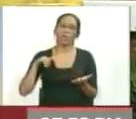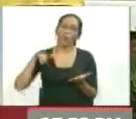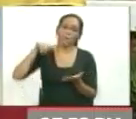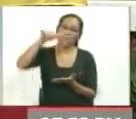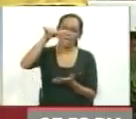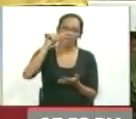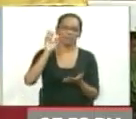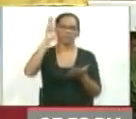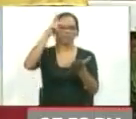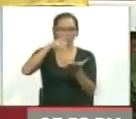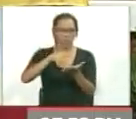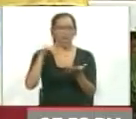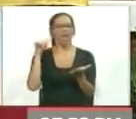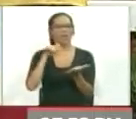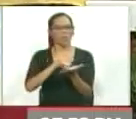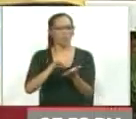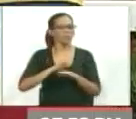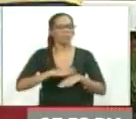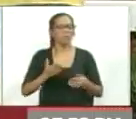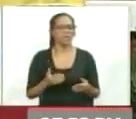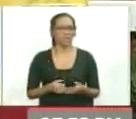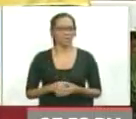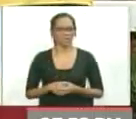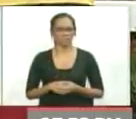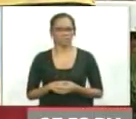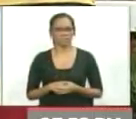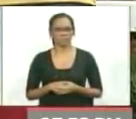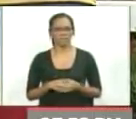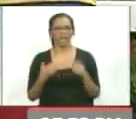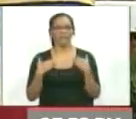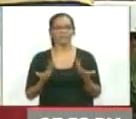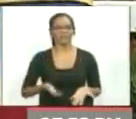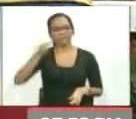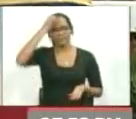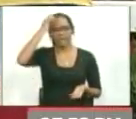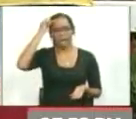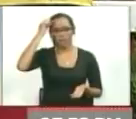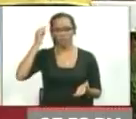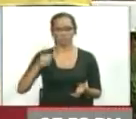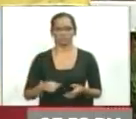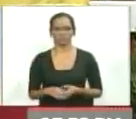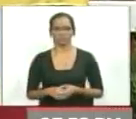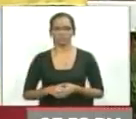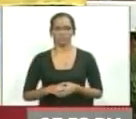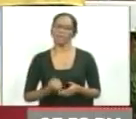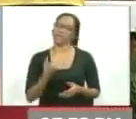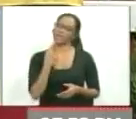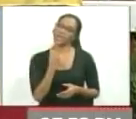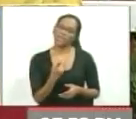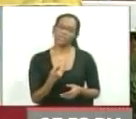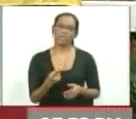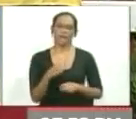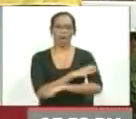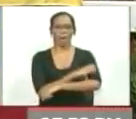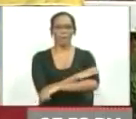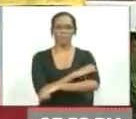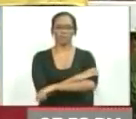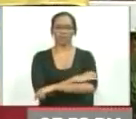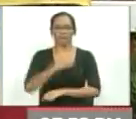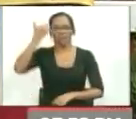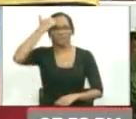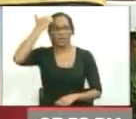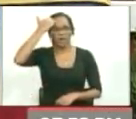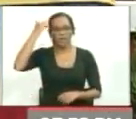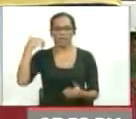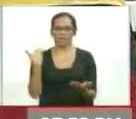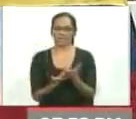al aeropuerto? Están cansados. y le dicen a la derecha enferma,